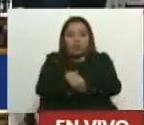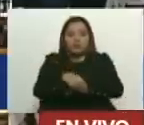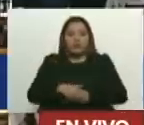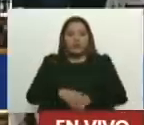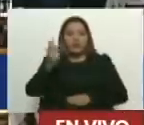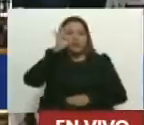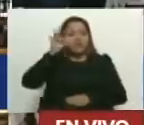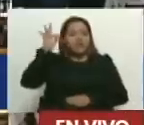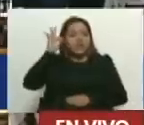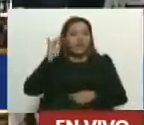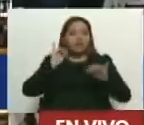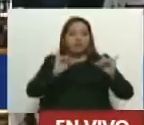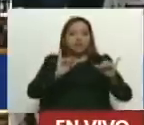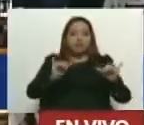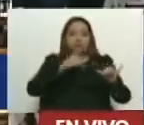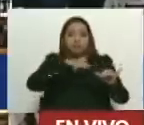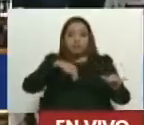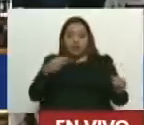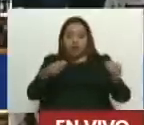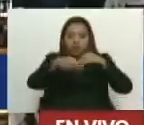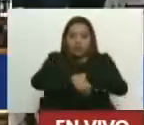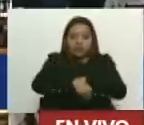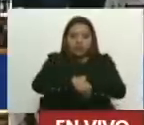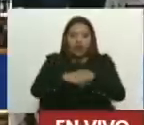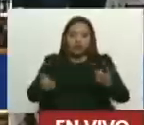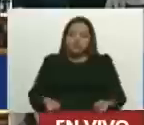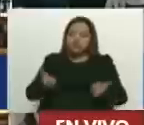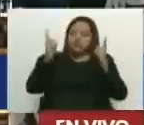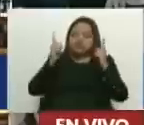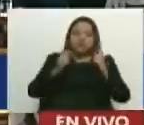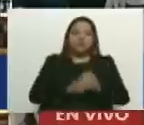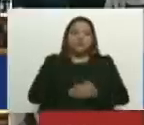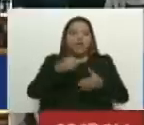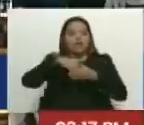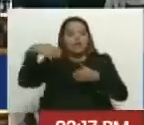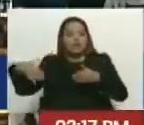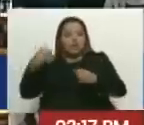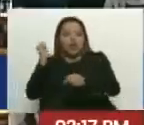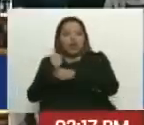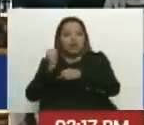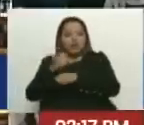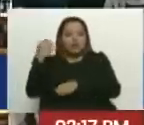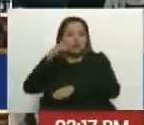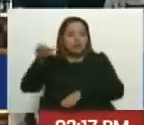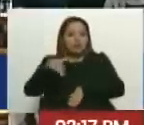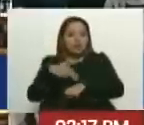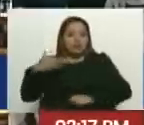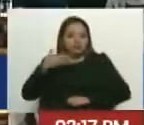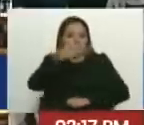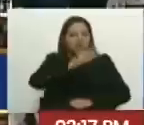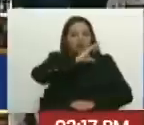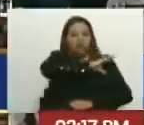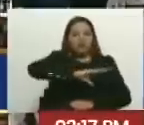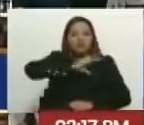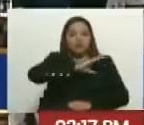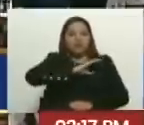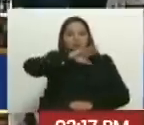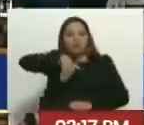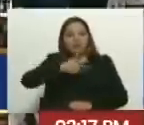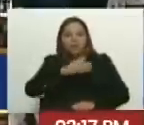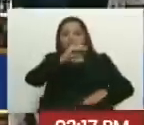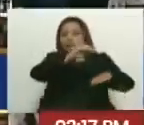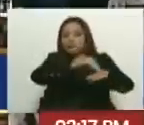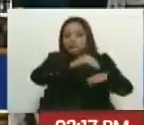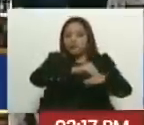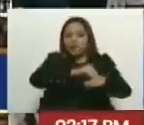fiscal, y por eso inmediatamente se nos autorizó salirnos de la sesión y venir a esta comisión para acá, para exhortar al Poder